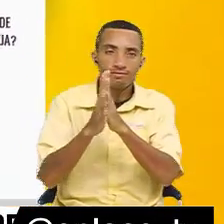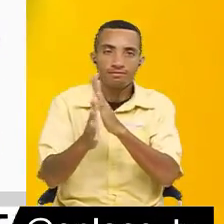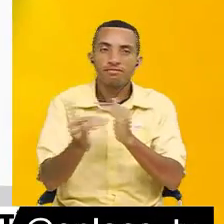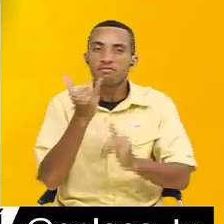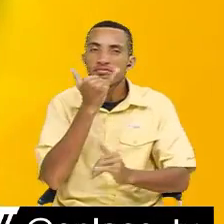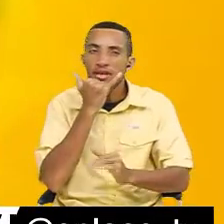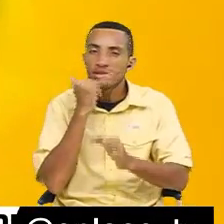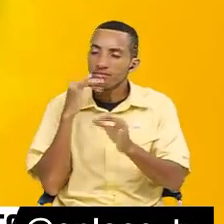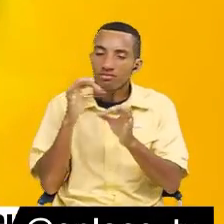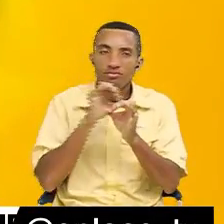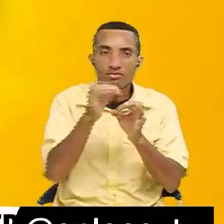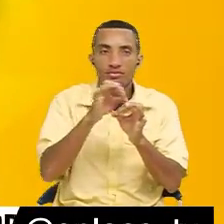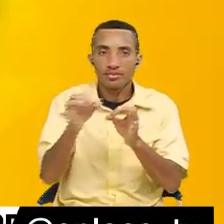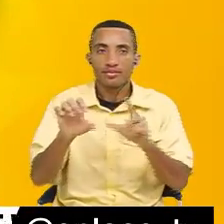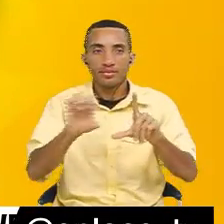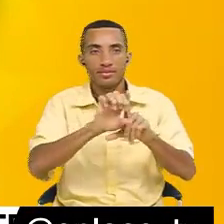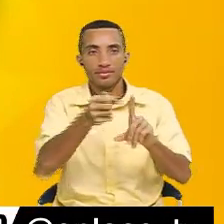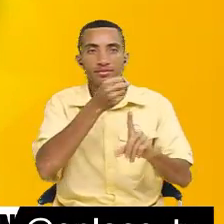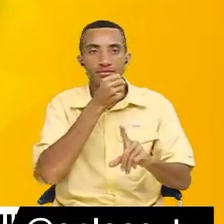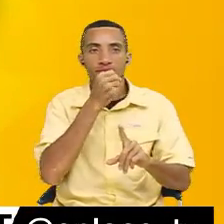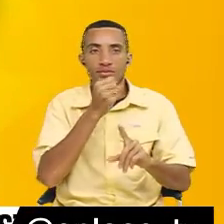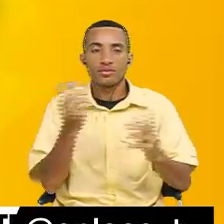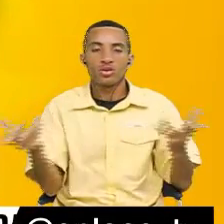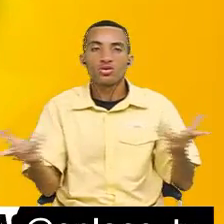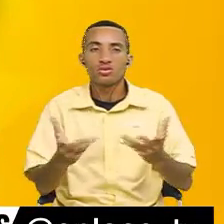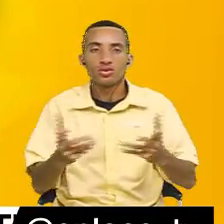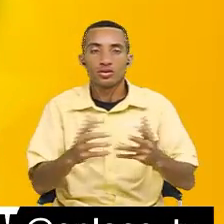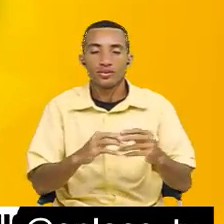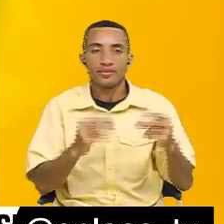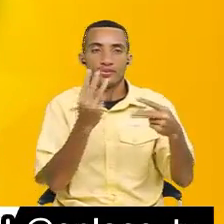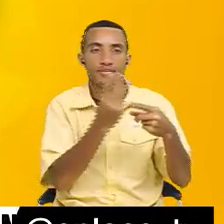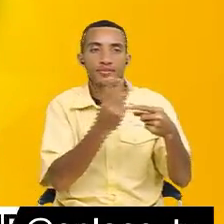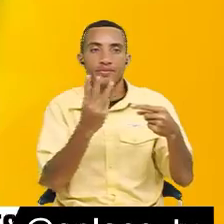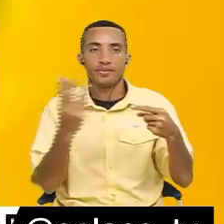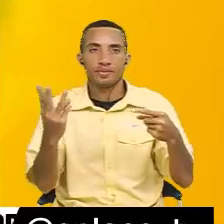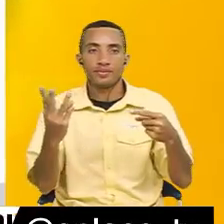otras informaciones de Enlace Noticias las pueden hallar en nuestra página web